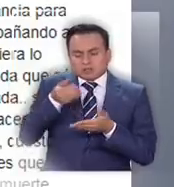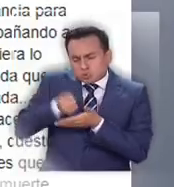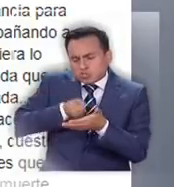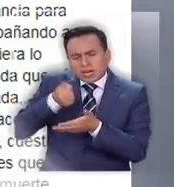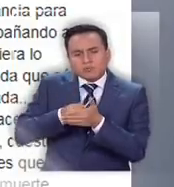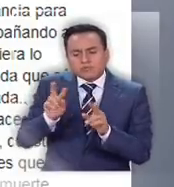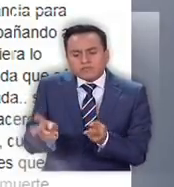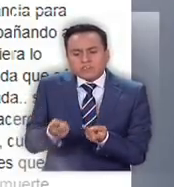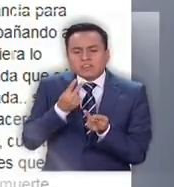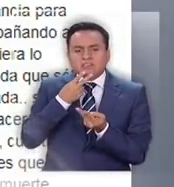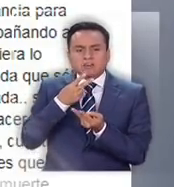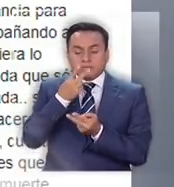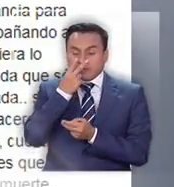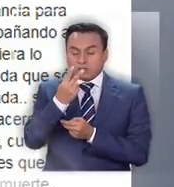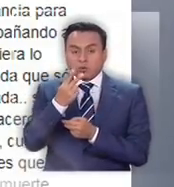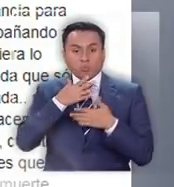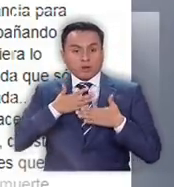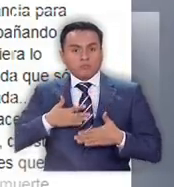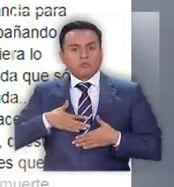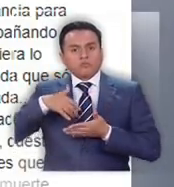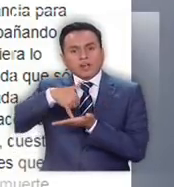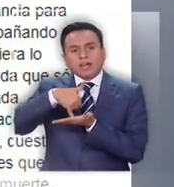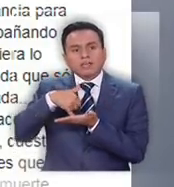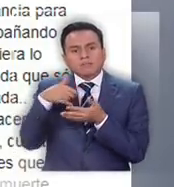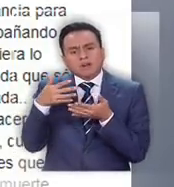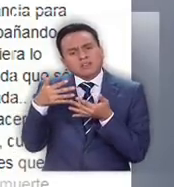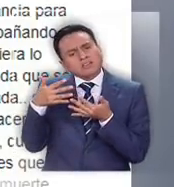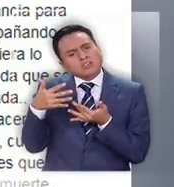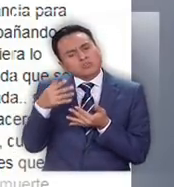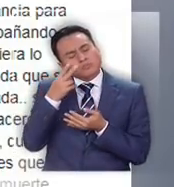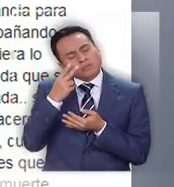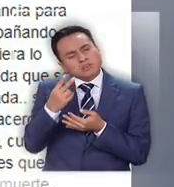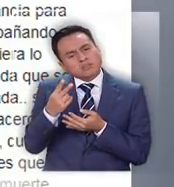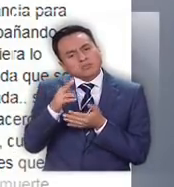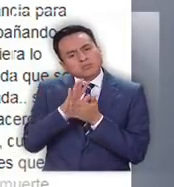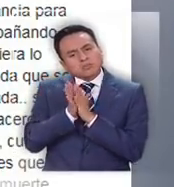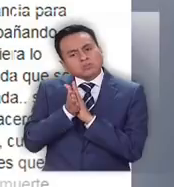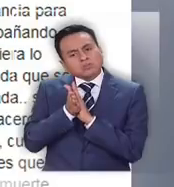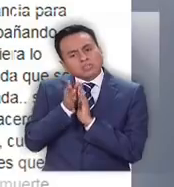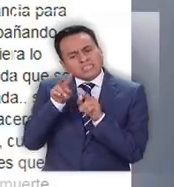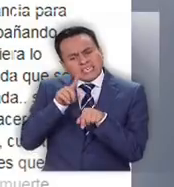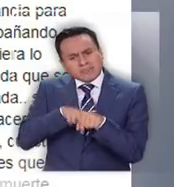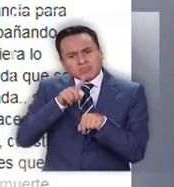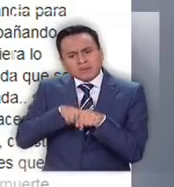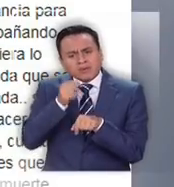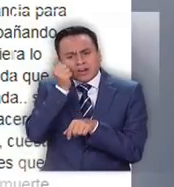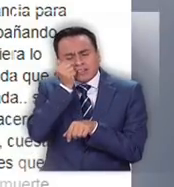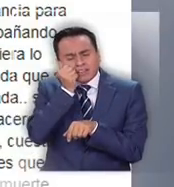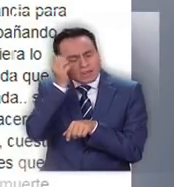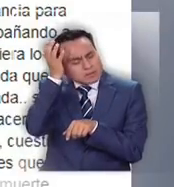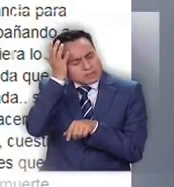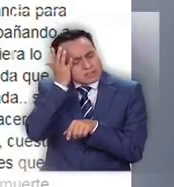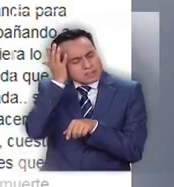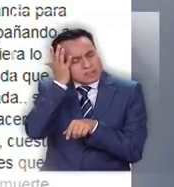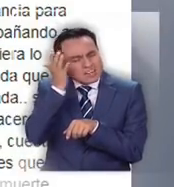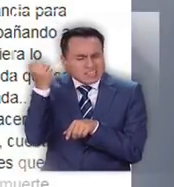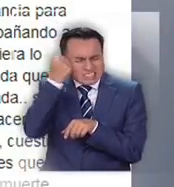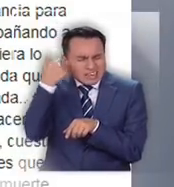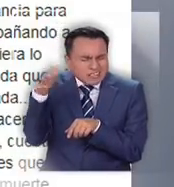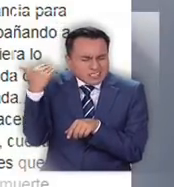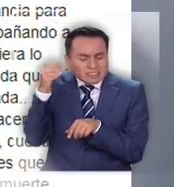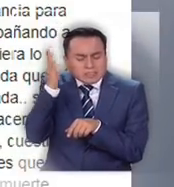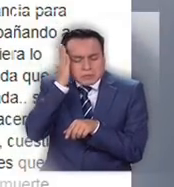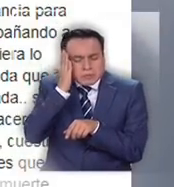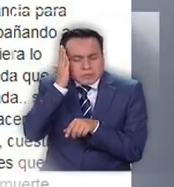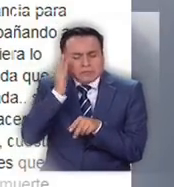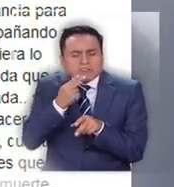luchamos por su vida. Cuando veía su cuerpo frágil, sus manitos, cuando en medio de todo te dabas tiempo para acariciar su cabecita golpeada y